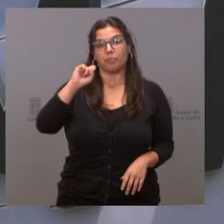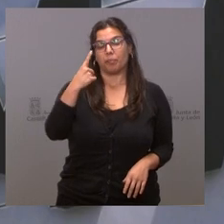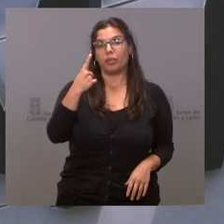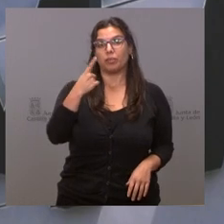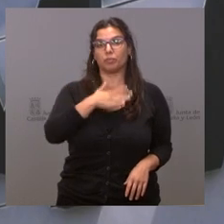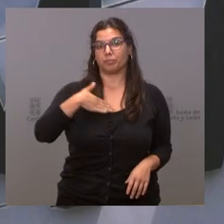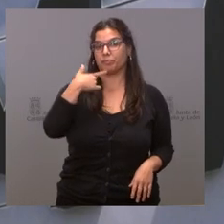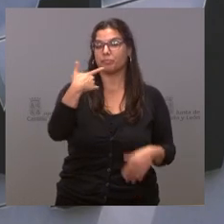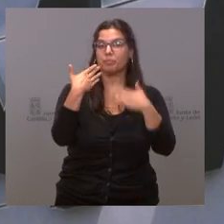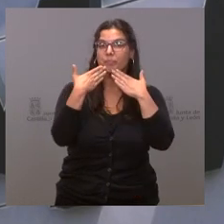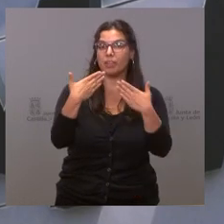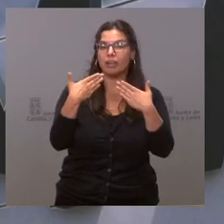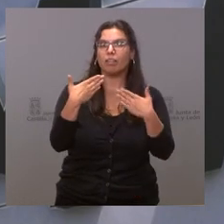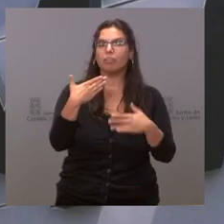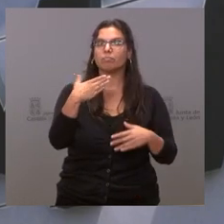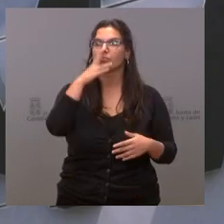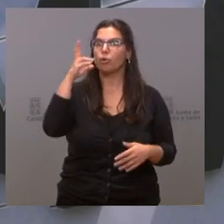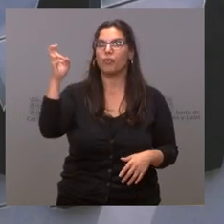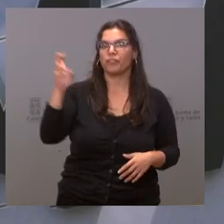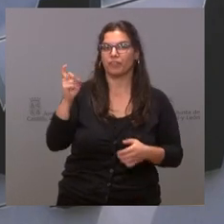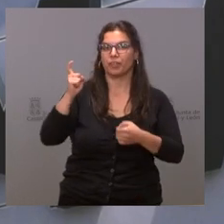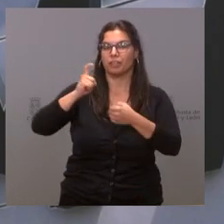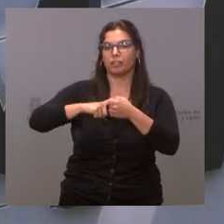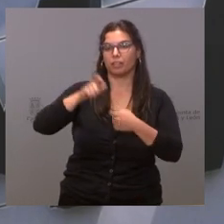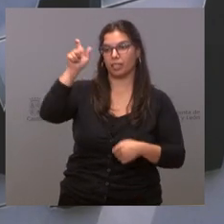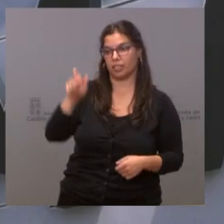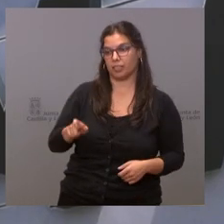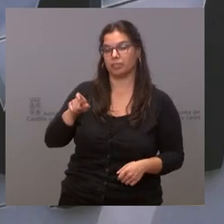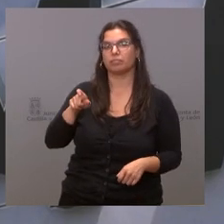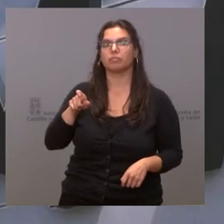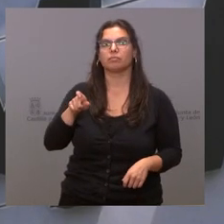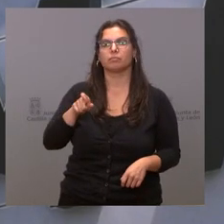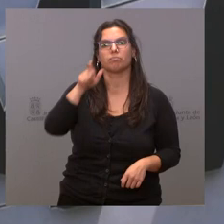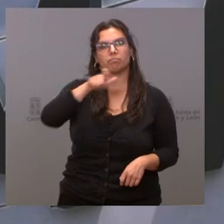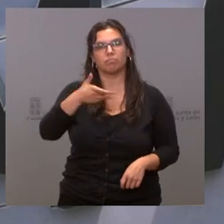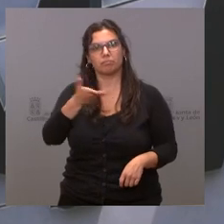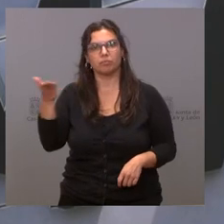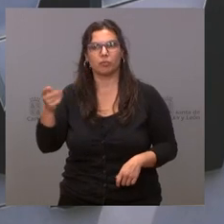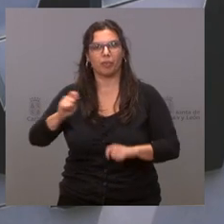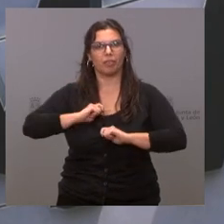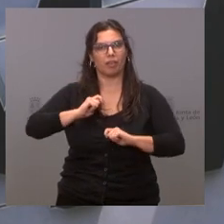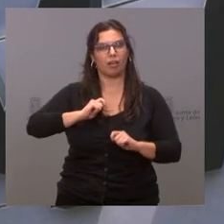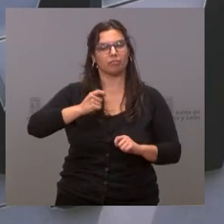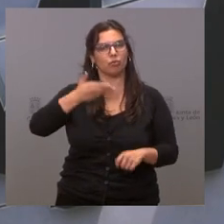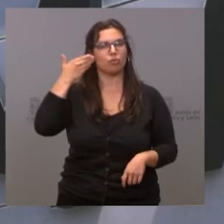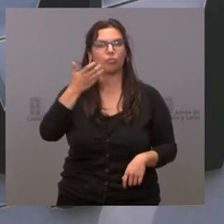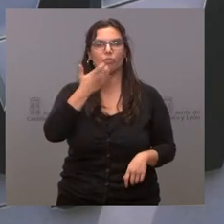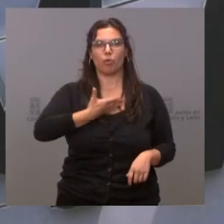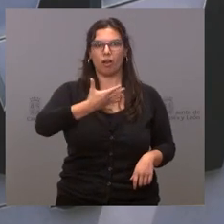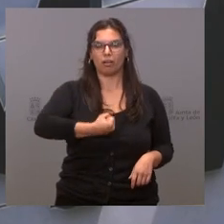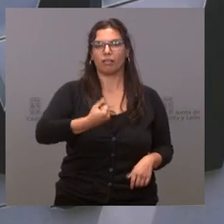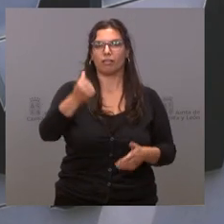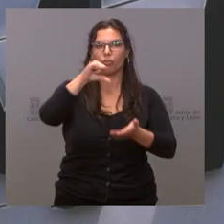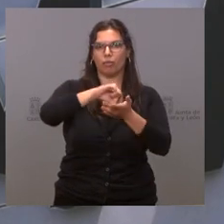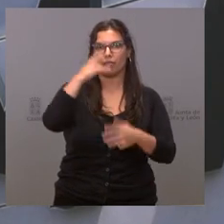agradecer la presencia a quienes hoy nos honran con su presencia como es el alcalde de la ciudad de salamanca